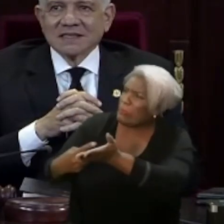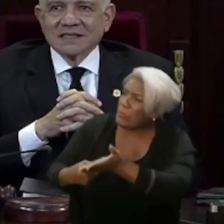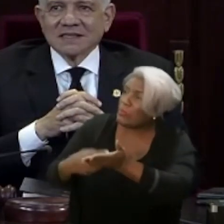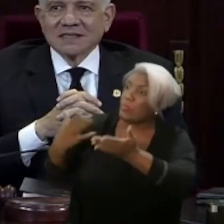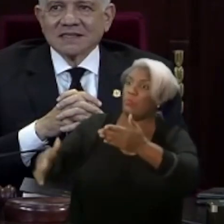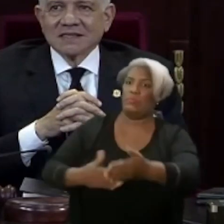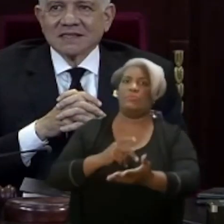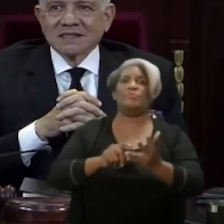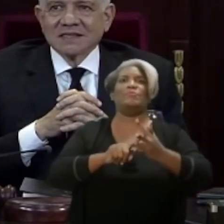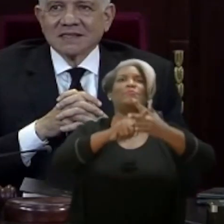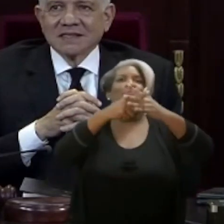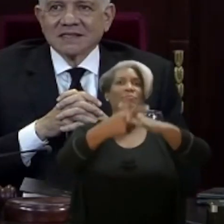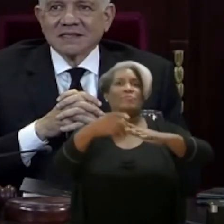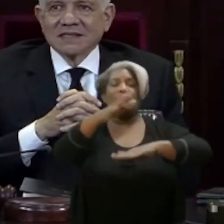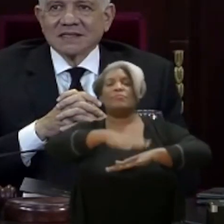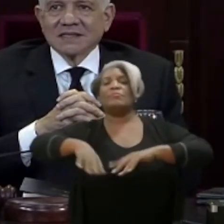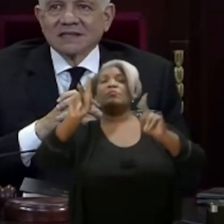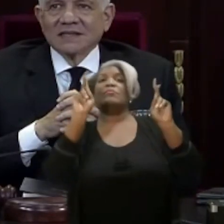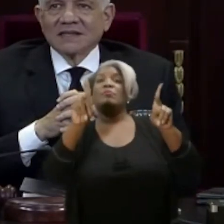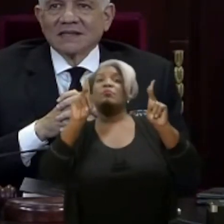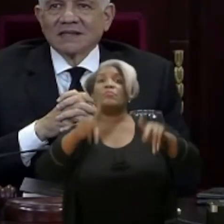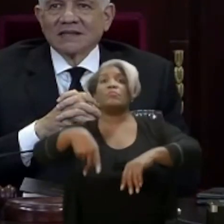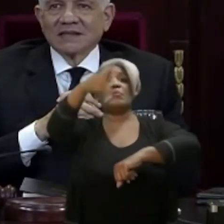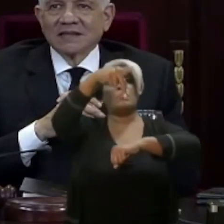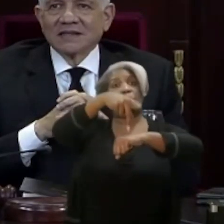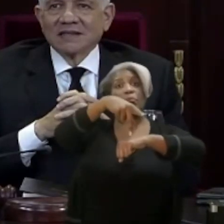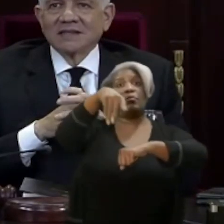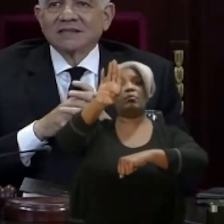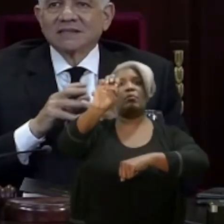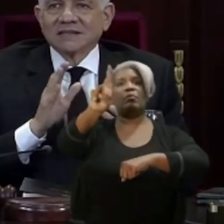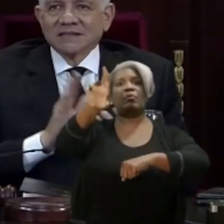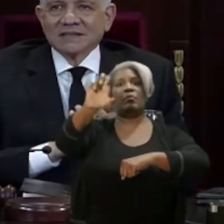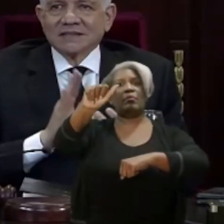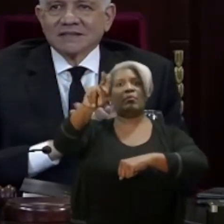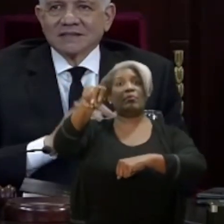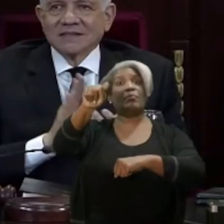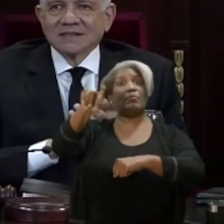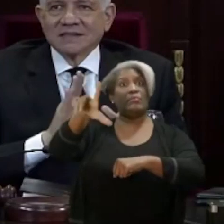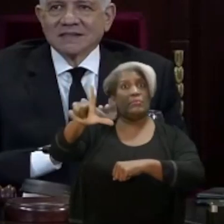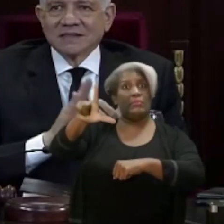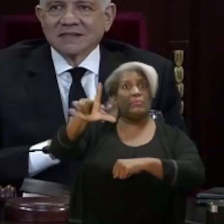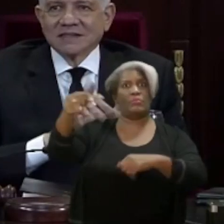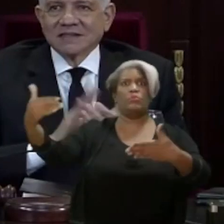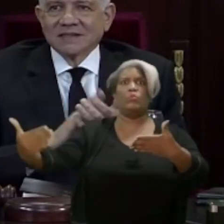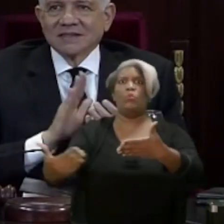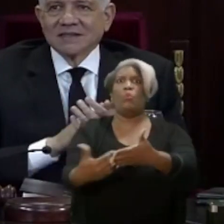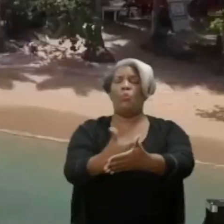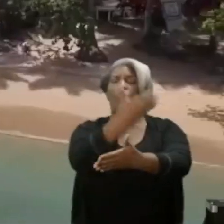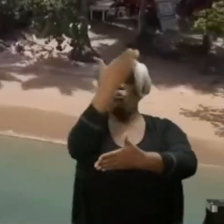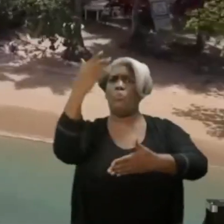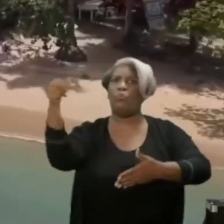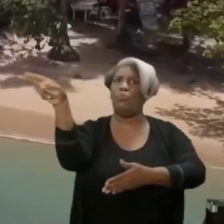de Punta Bergantín en Puerto Plata, que será un destino modelo con hoteles temáticos, centros de innovación y estudios de